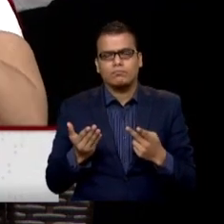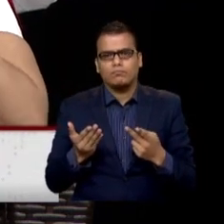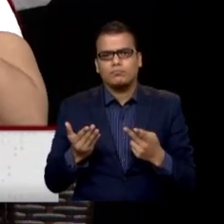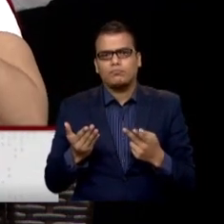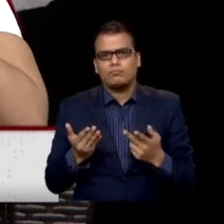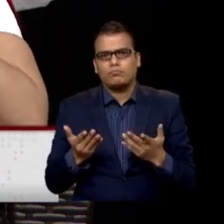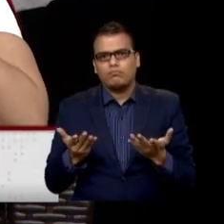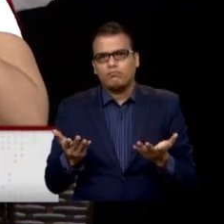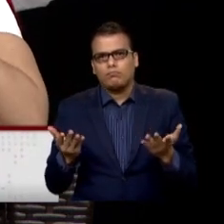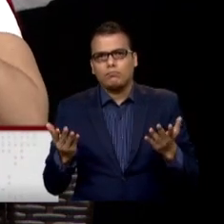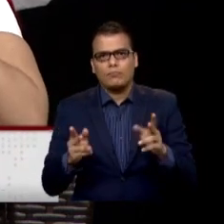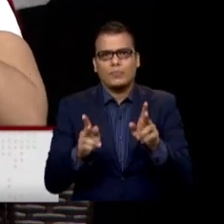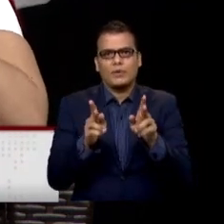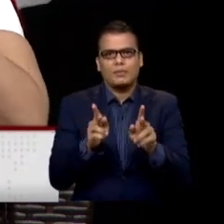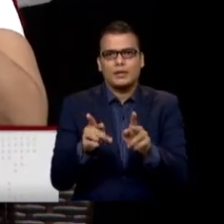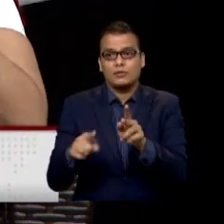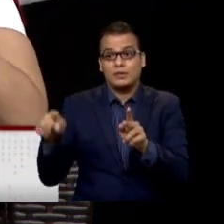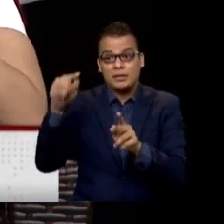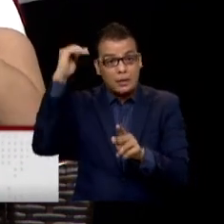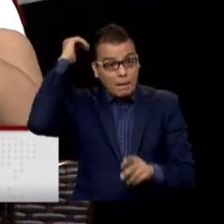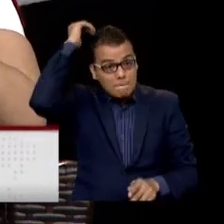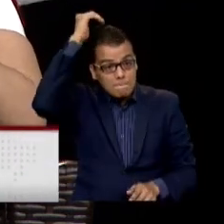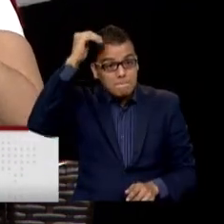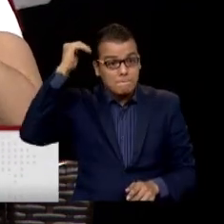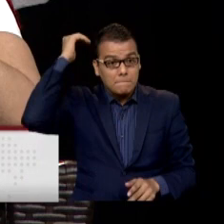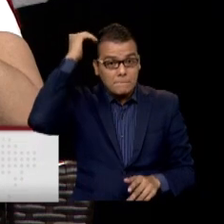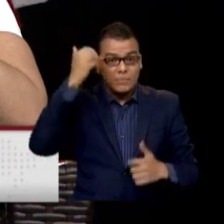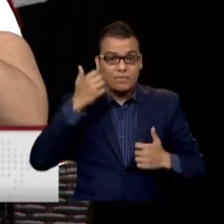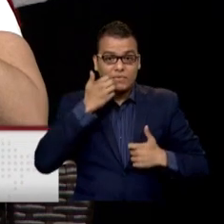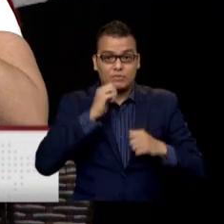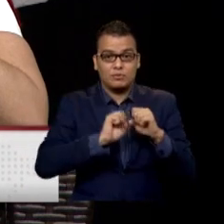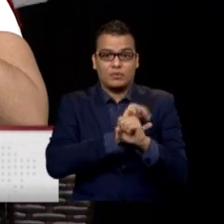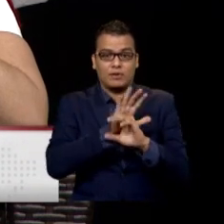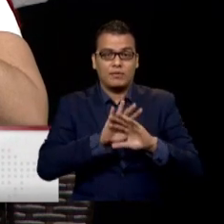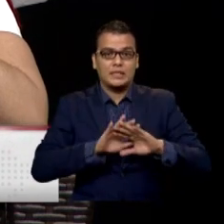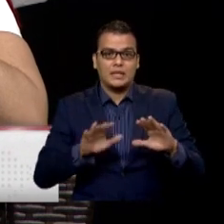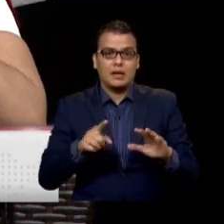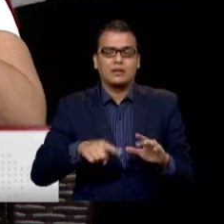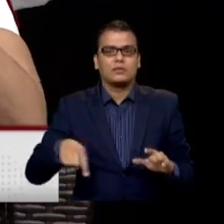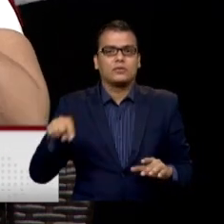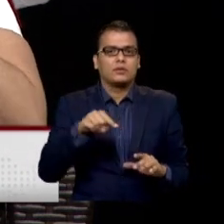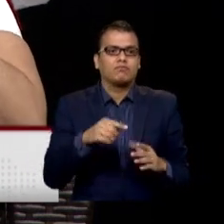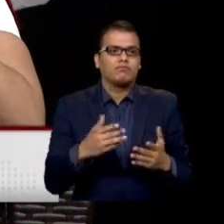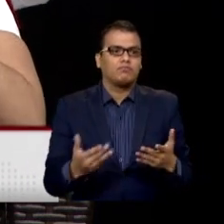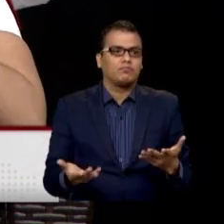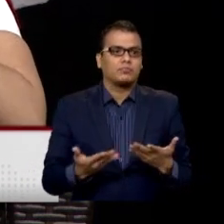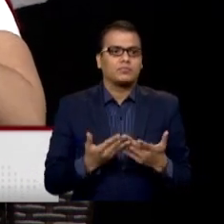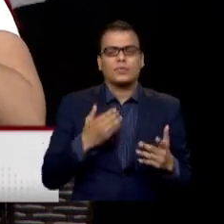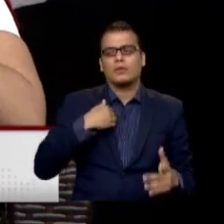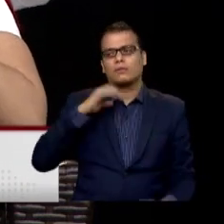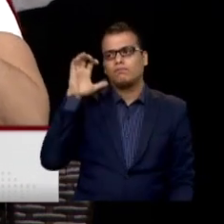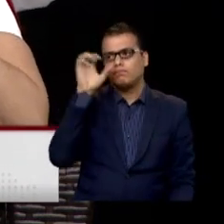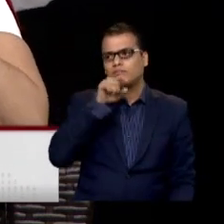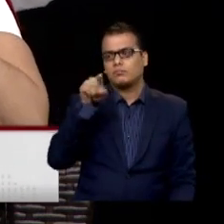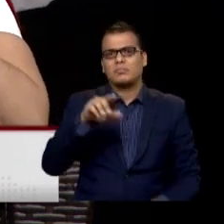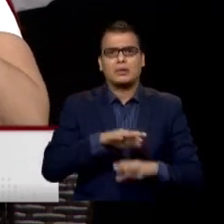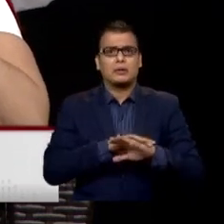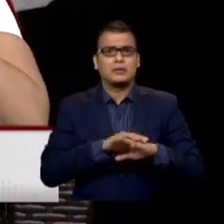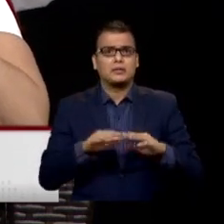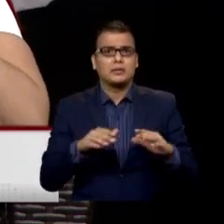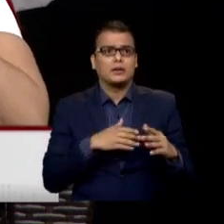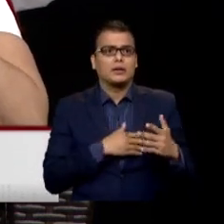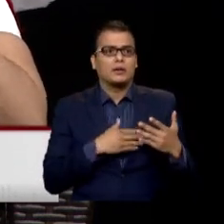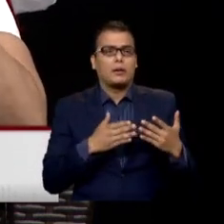¿Qué pasa con estos que no los estamos detectando? Son personas posiblemente que cuando ya los estamos detectando es porque ya están llegando a